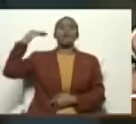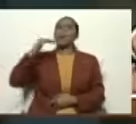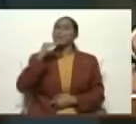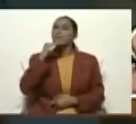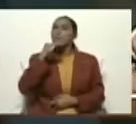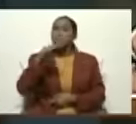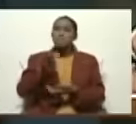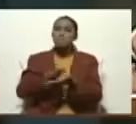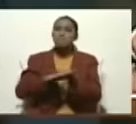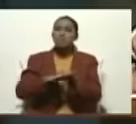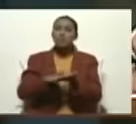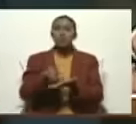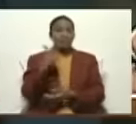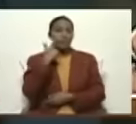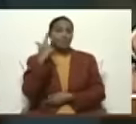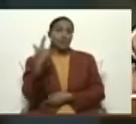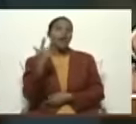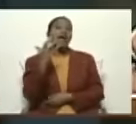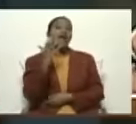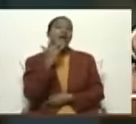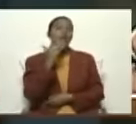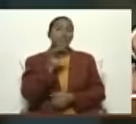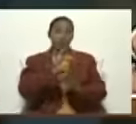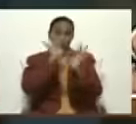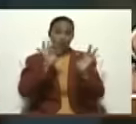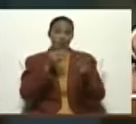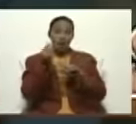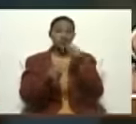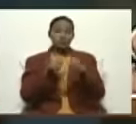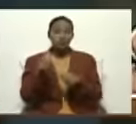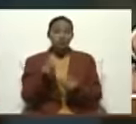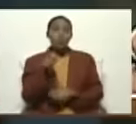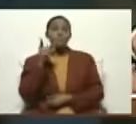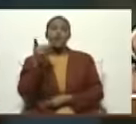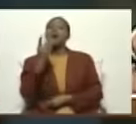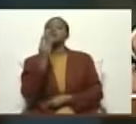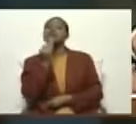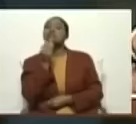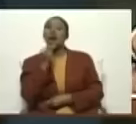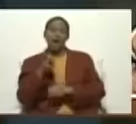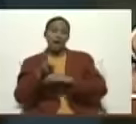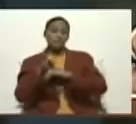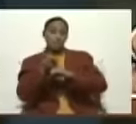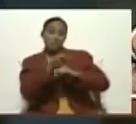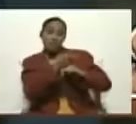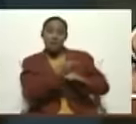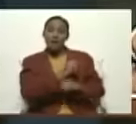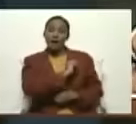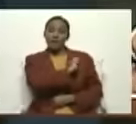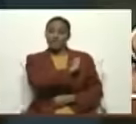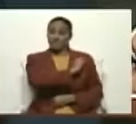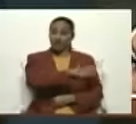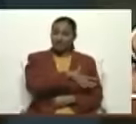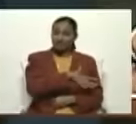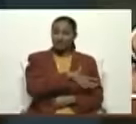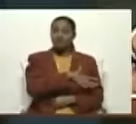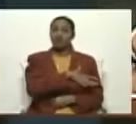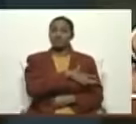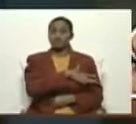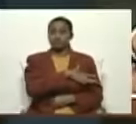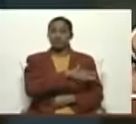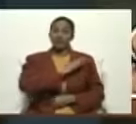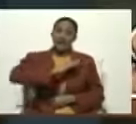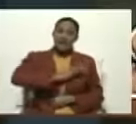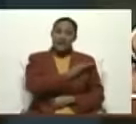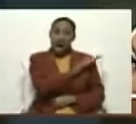en contra del pueblo de Palestina. No solamente ahora es Gaza arrasada en casi el 90%, con